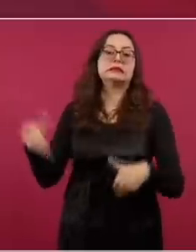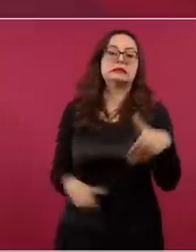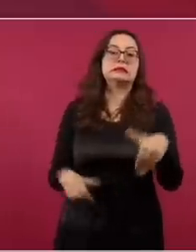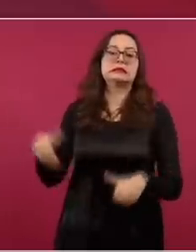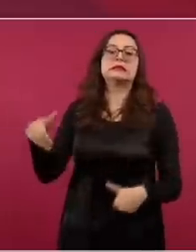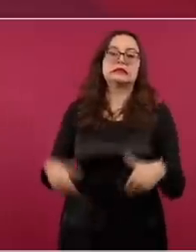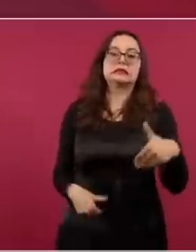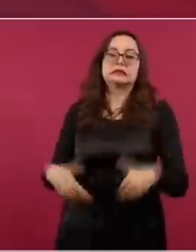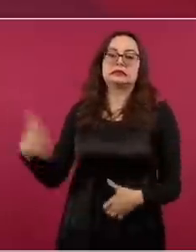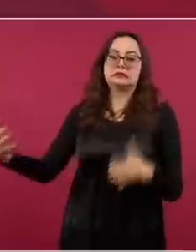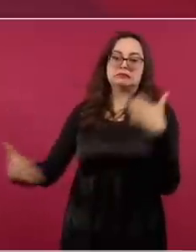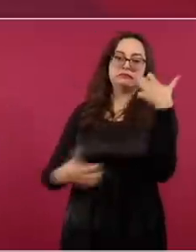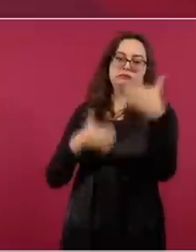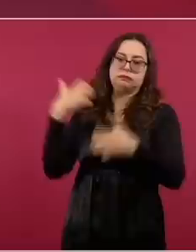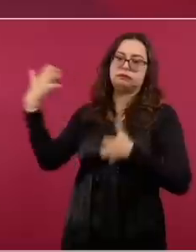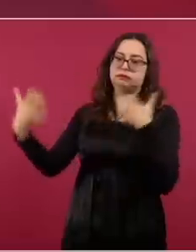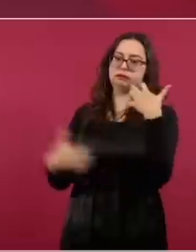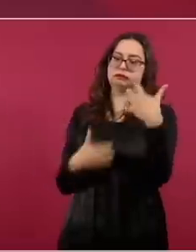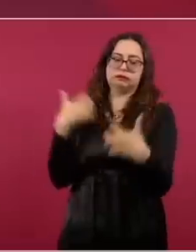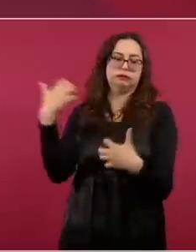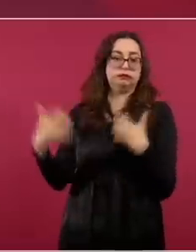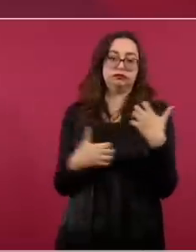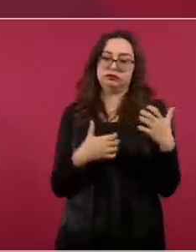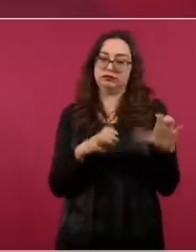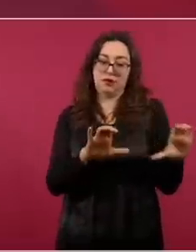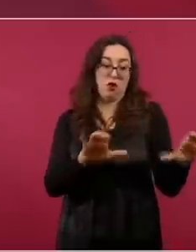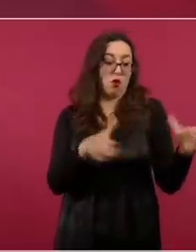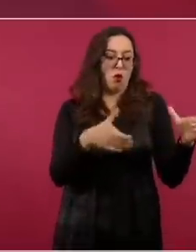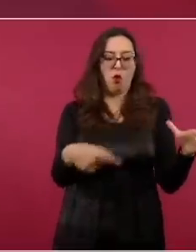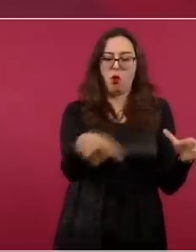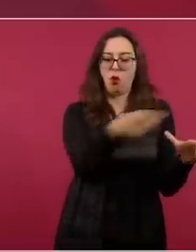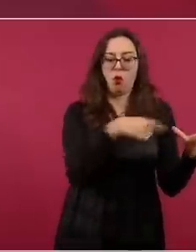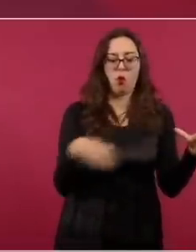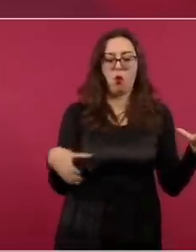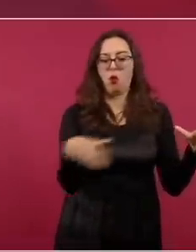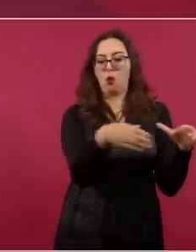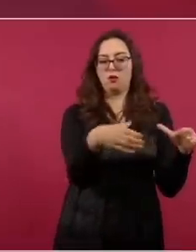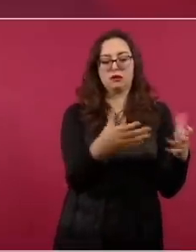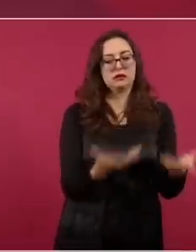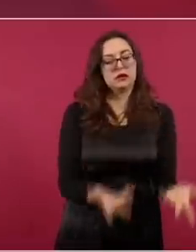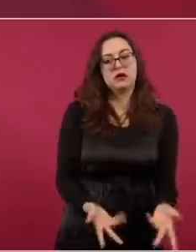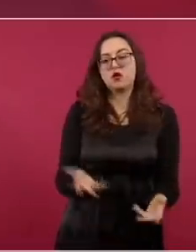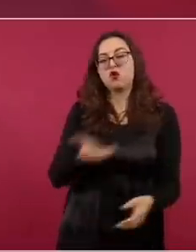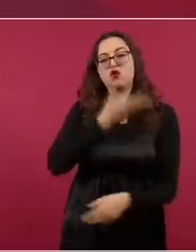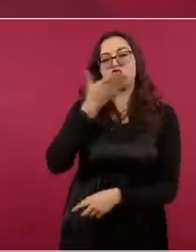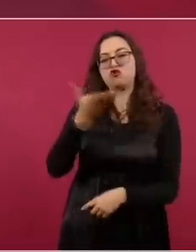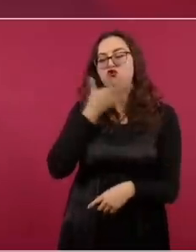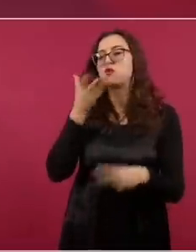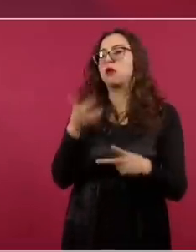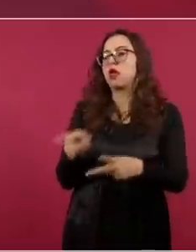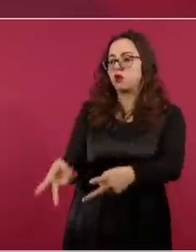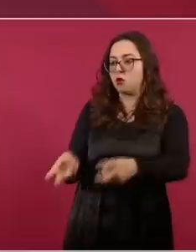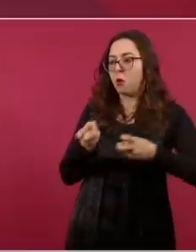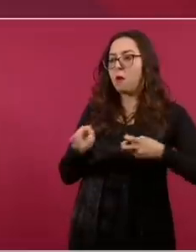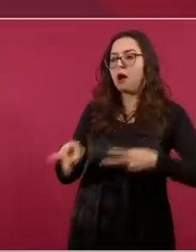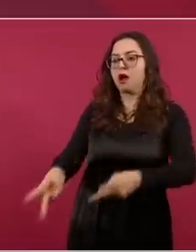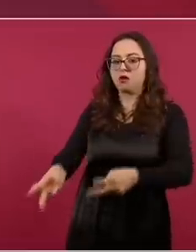toda esa minoría rapaz que se dedicaba a saquear a robar